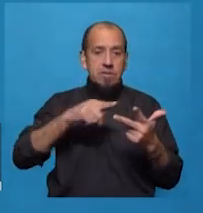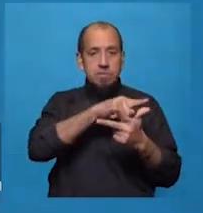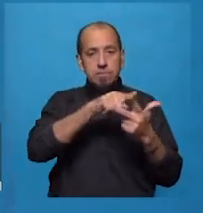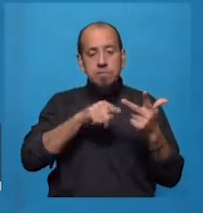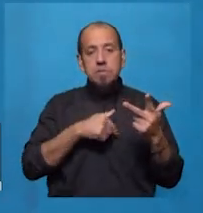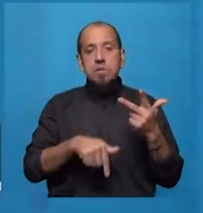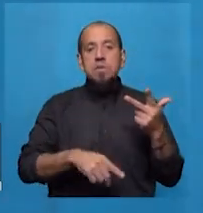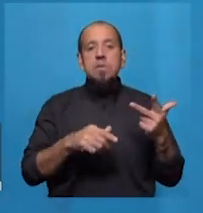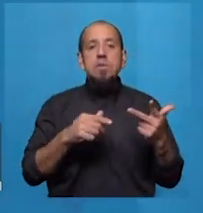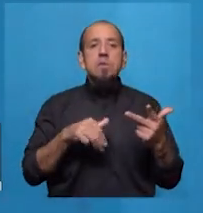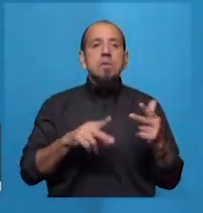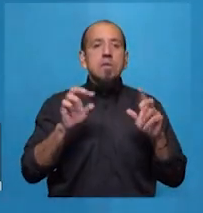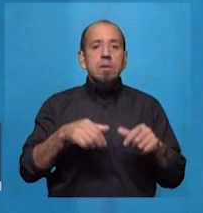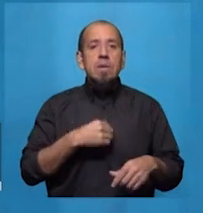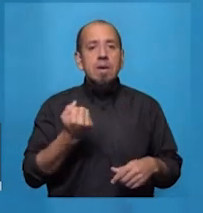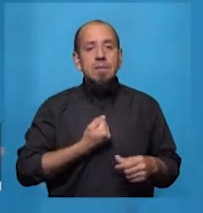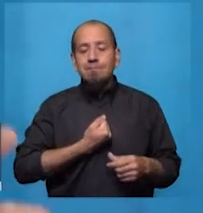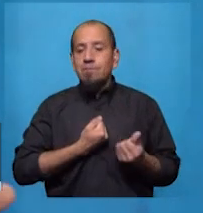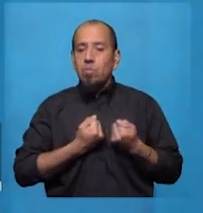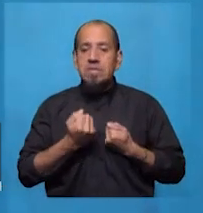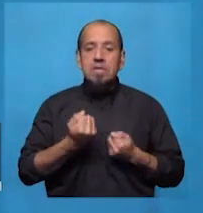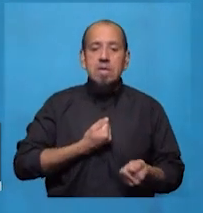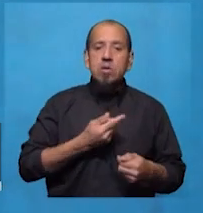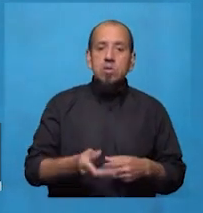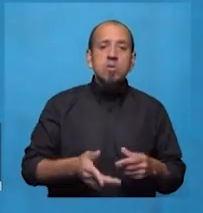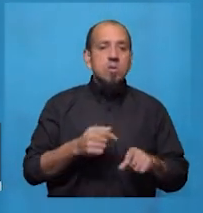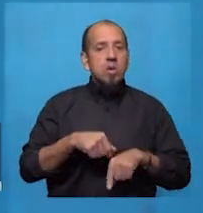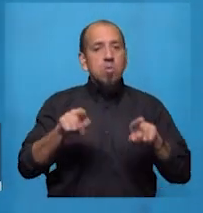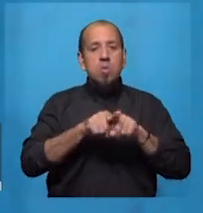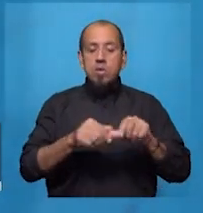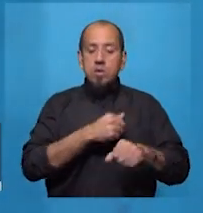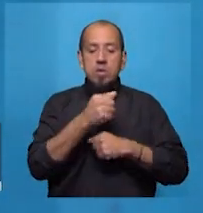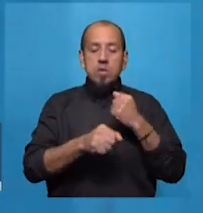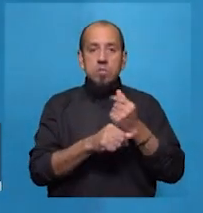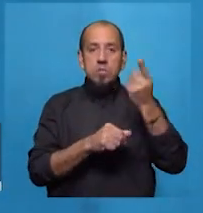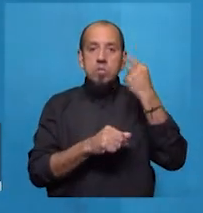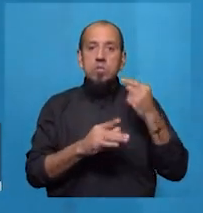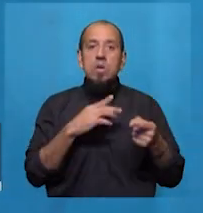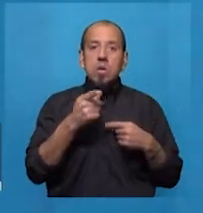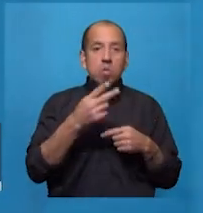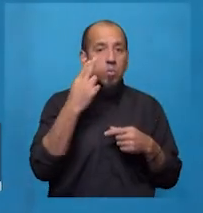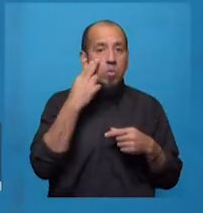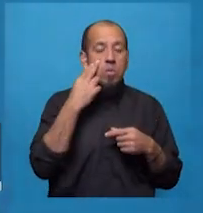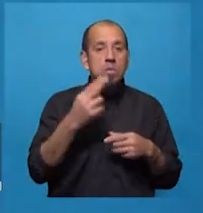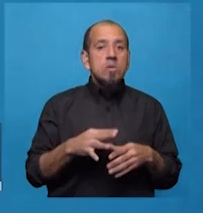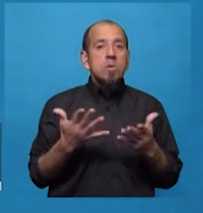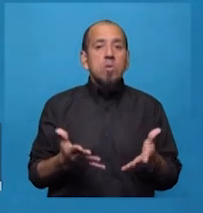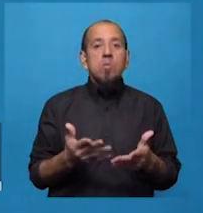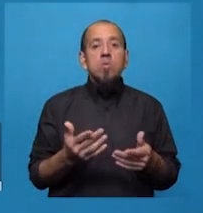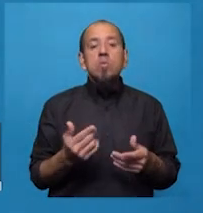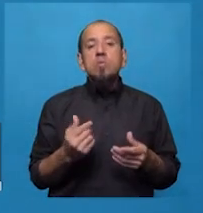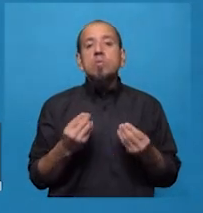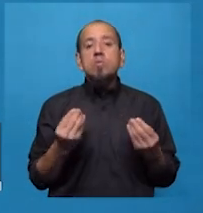en materia de homicidios están muy similares a los del año pasado y ahí también hay un problema de cómo se cuantifica